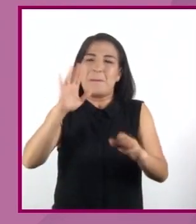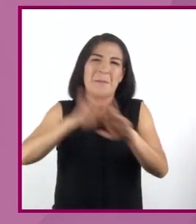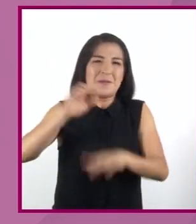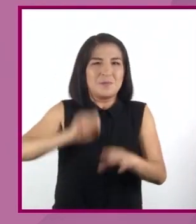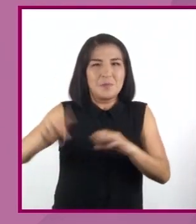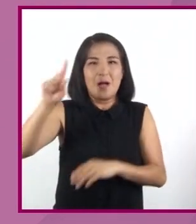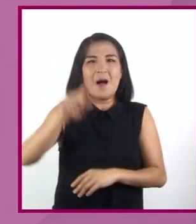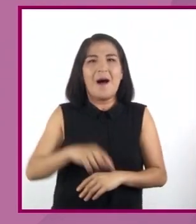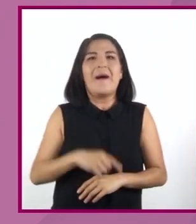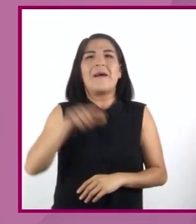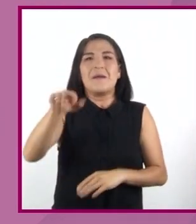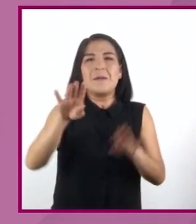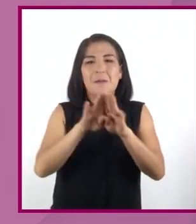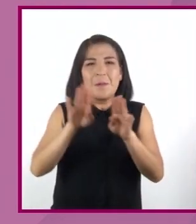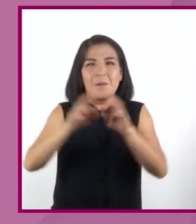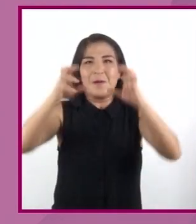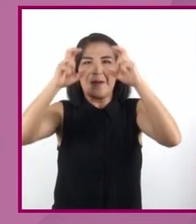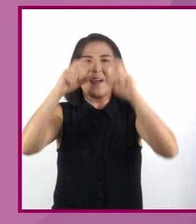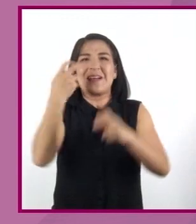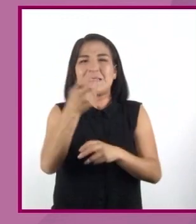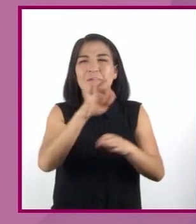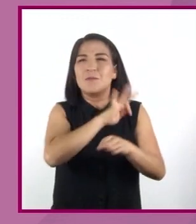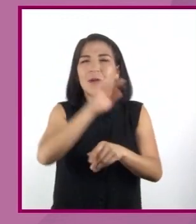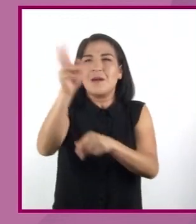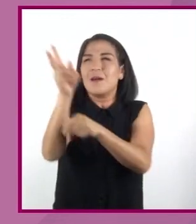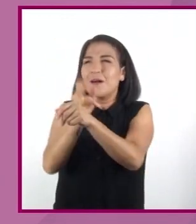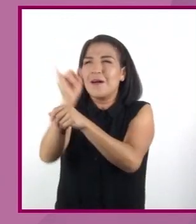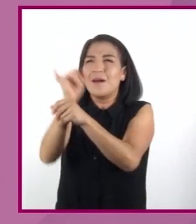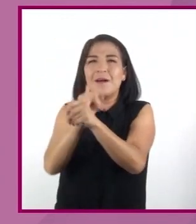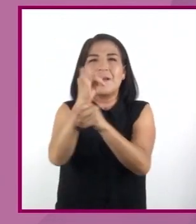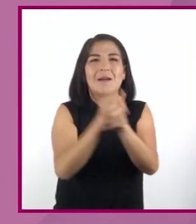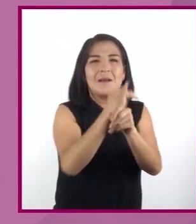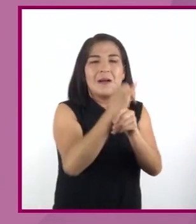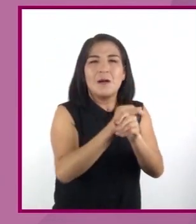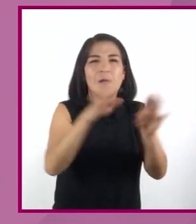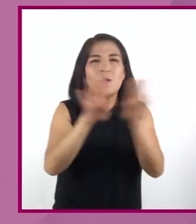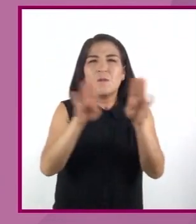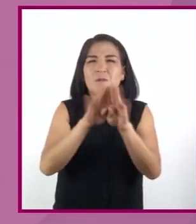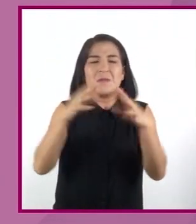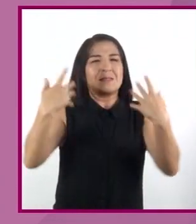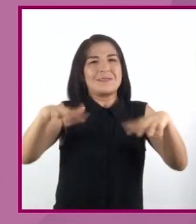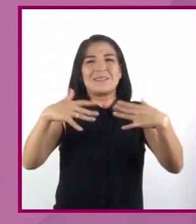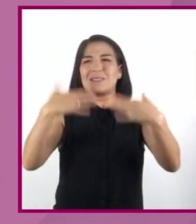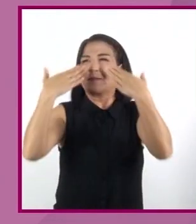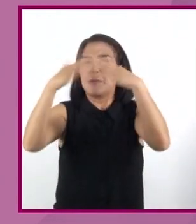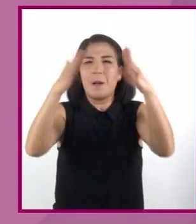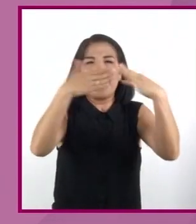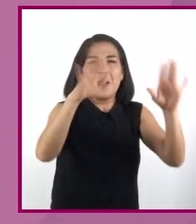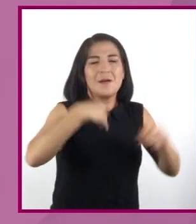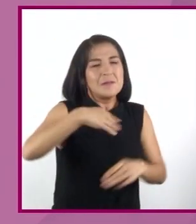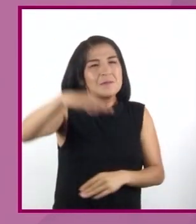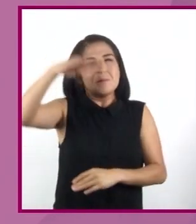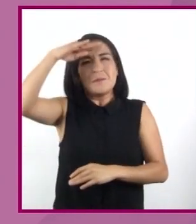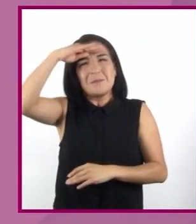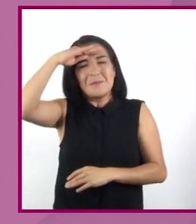adquirir capacidades. capacidad es que pensaríamos